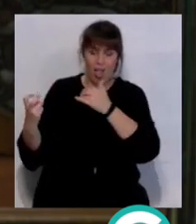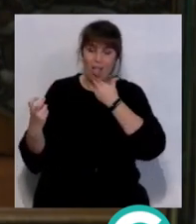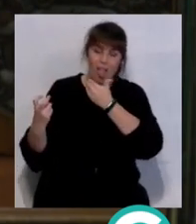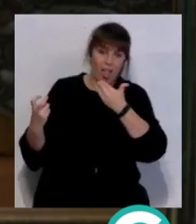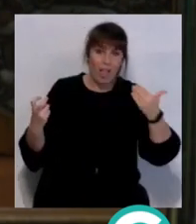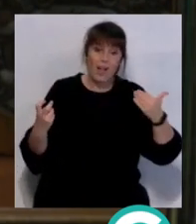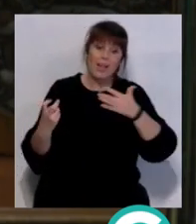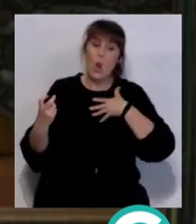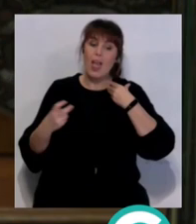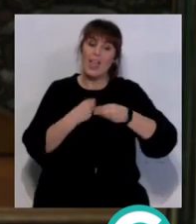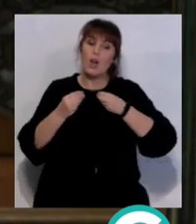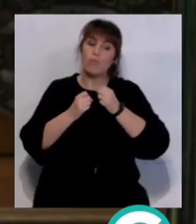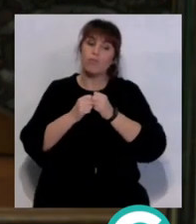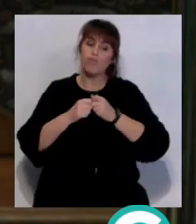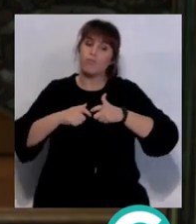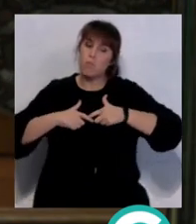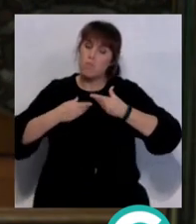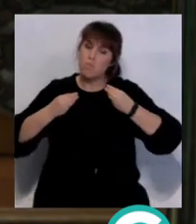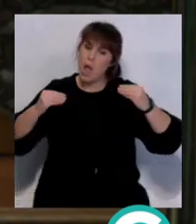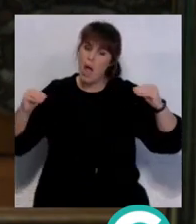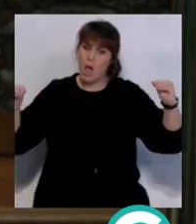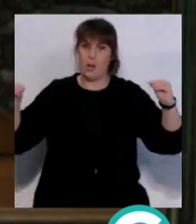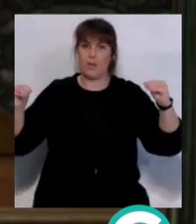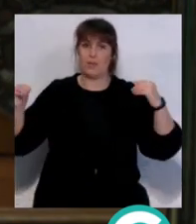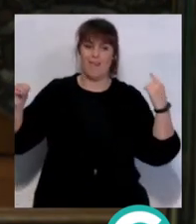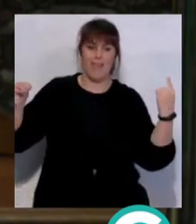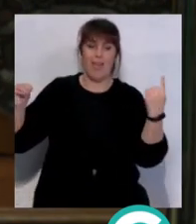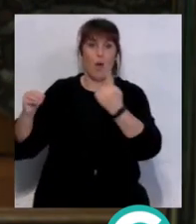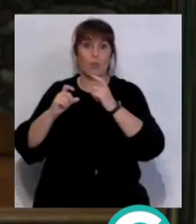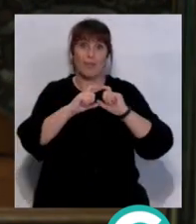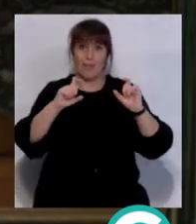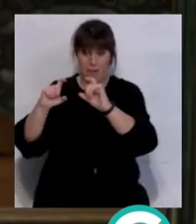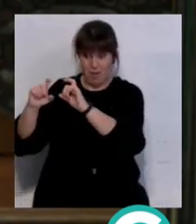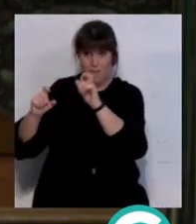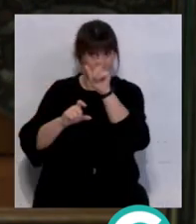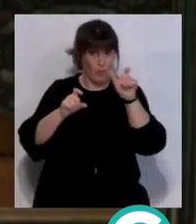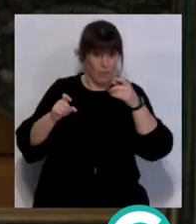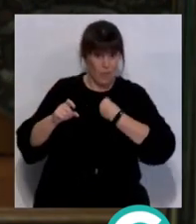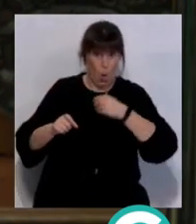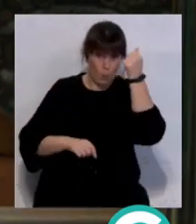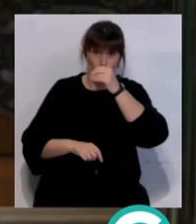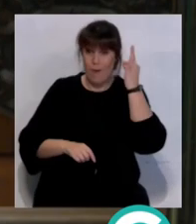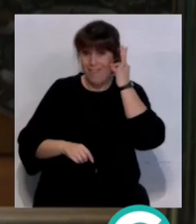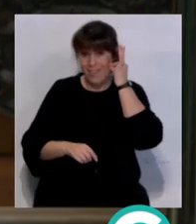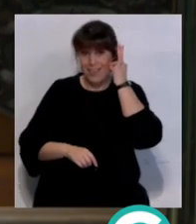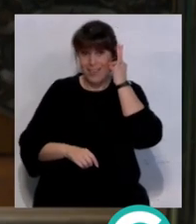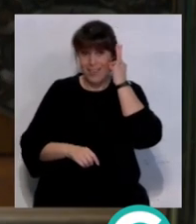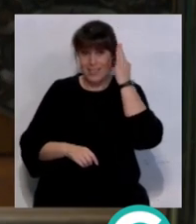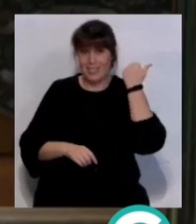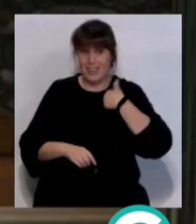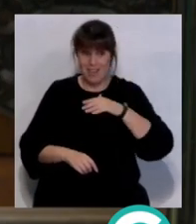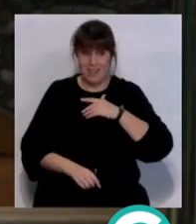hacerlo de forma extensiva a todas y cada una de esas entidades, de esas personas, de esos hombres y mujeres que están